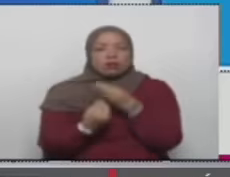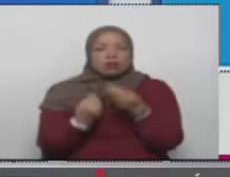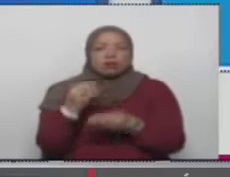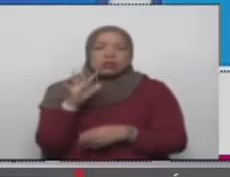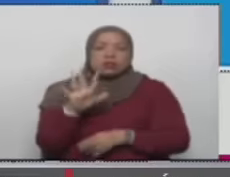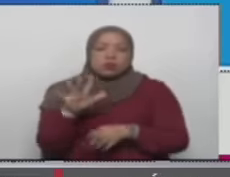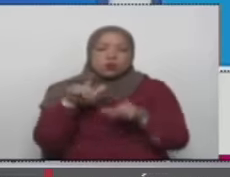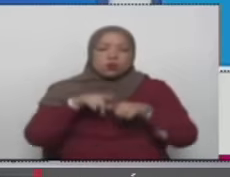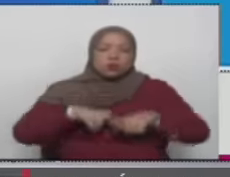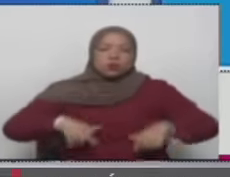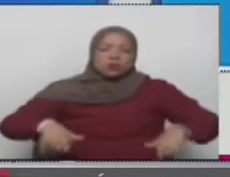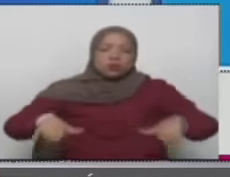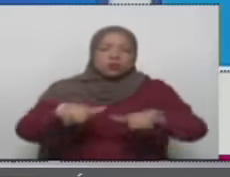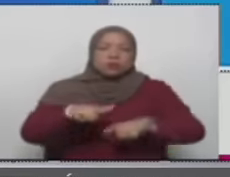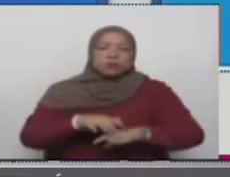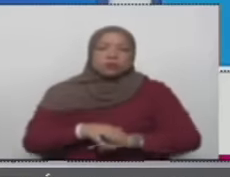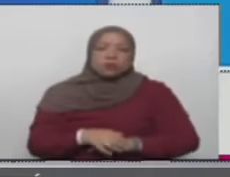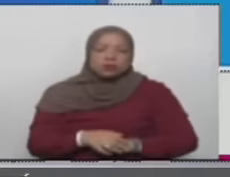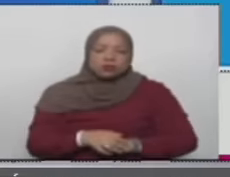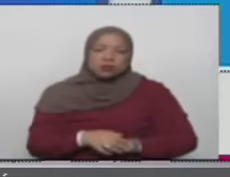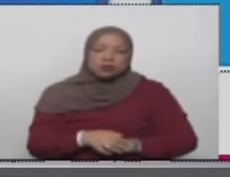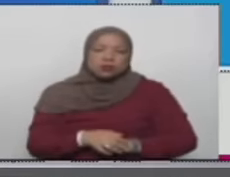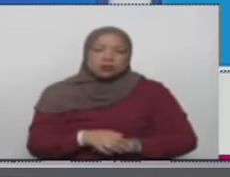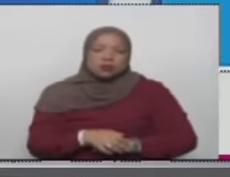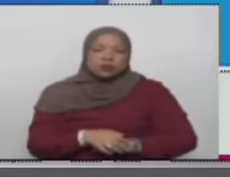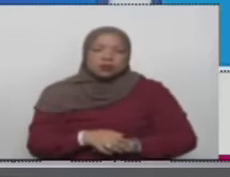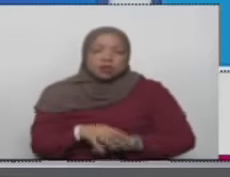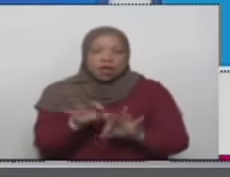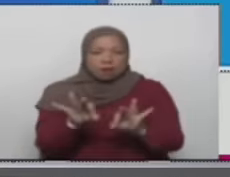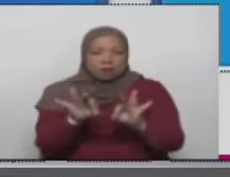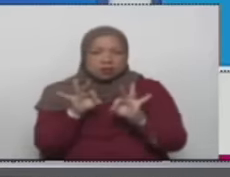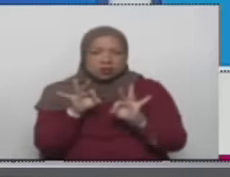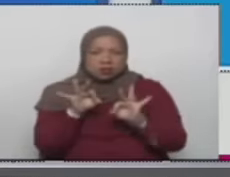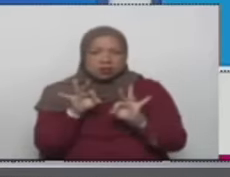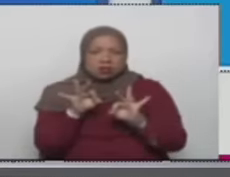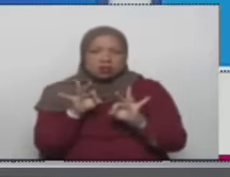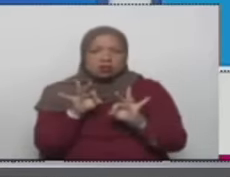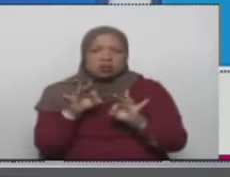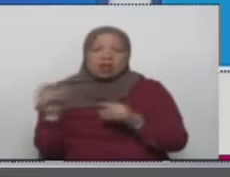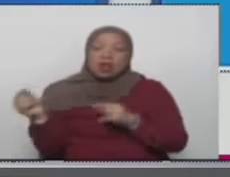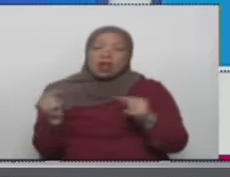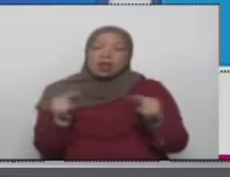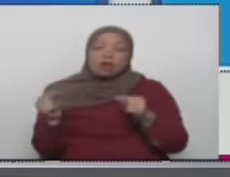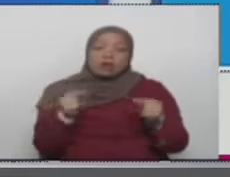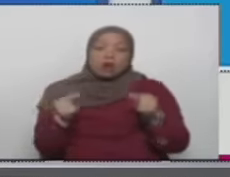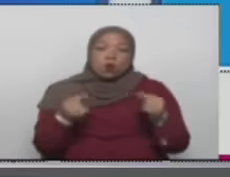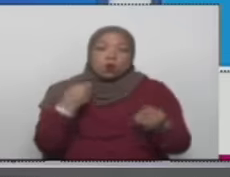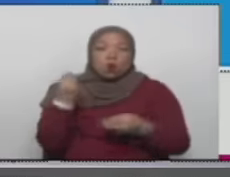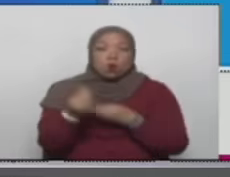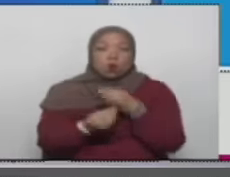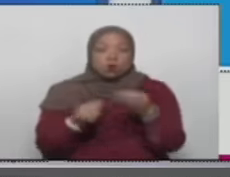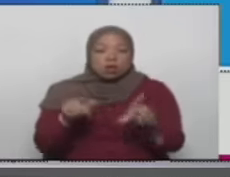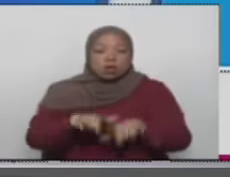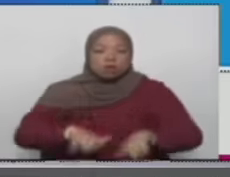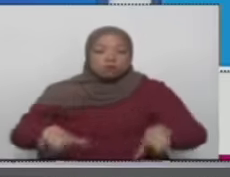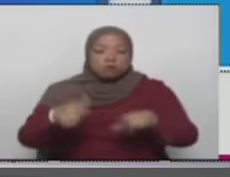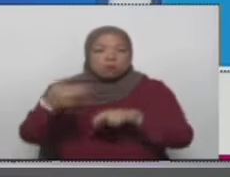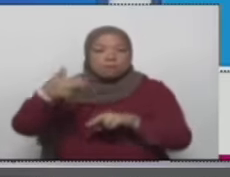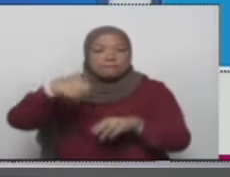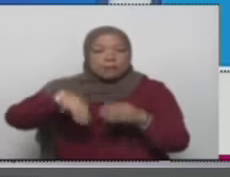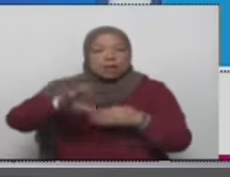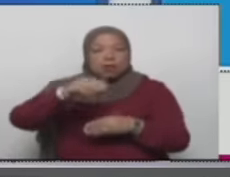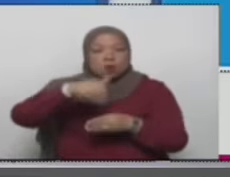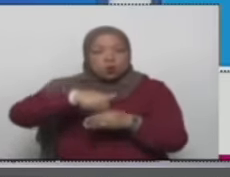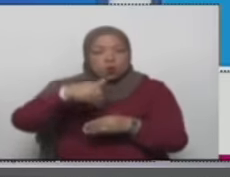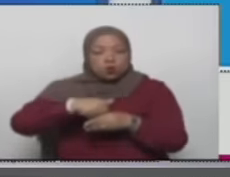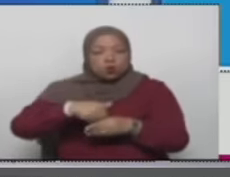salas. Pero recuerdo de manera muy especial el debate sobre la creación de la sala electoral,